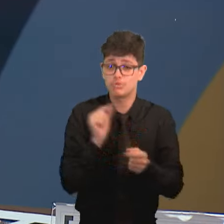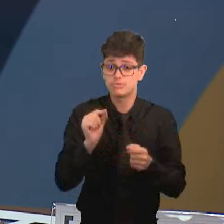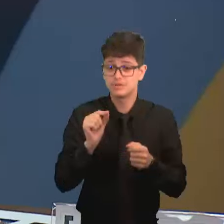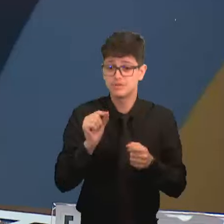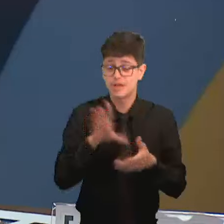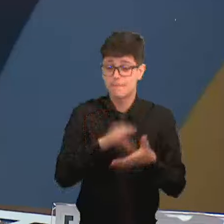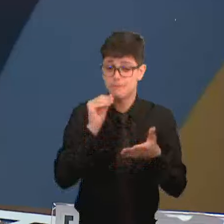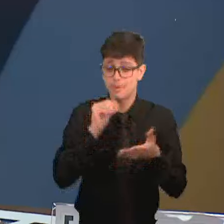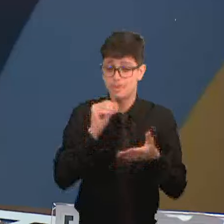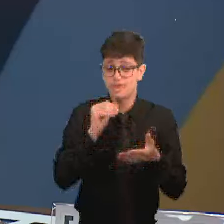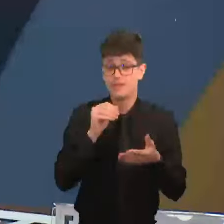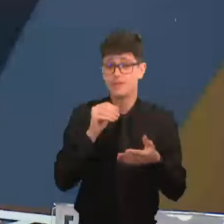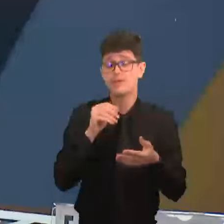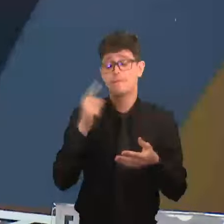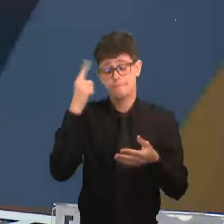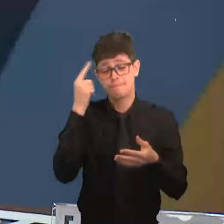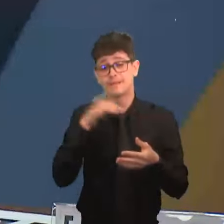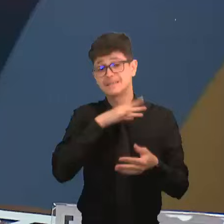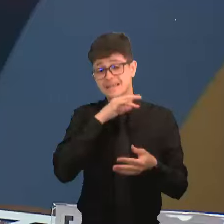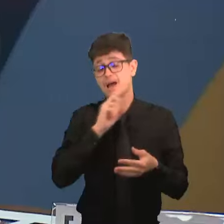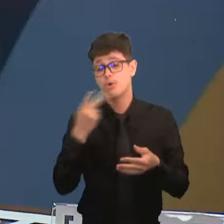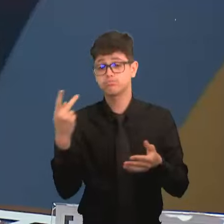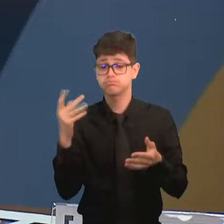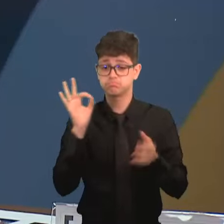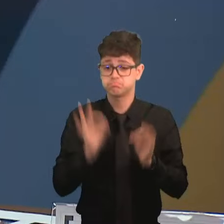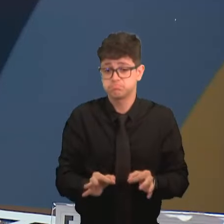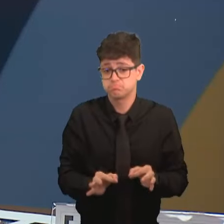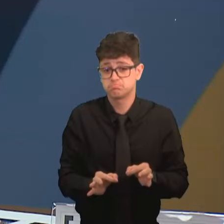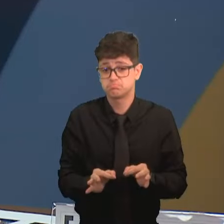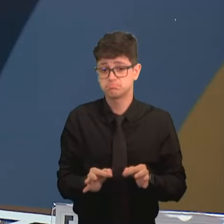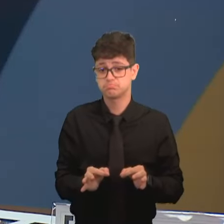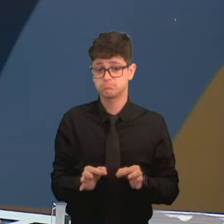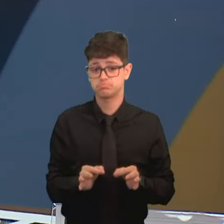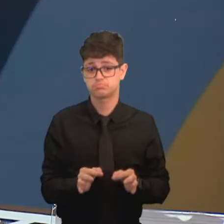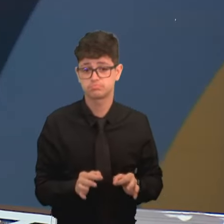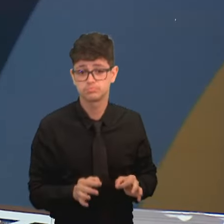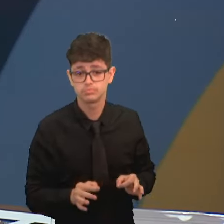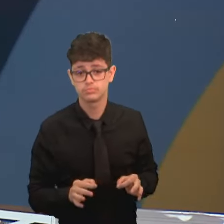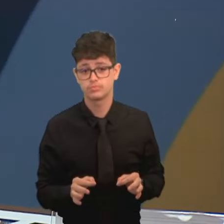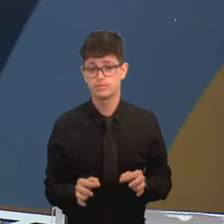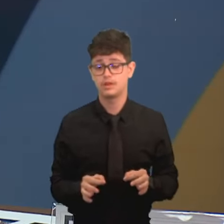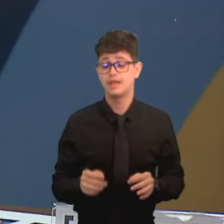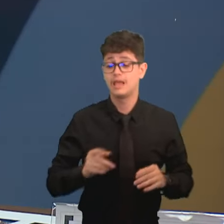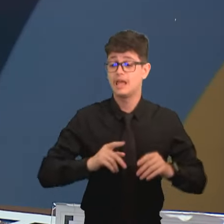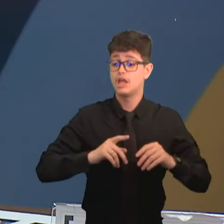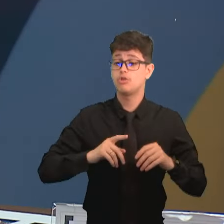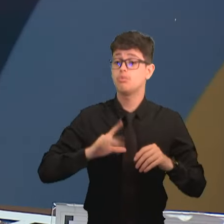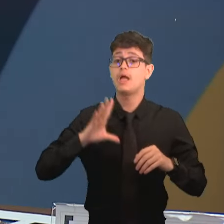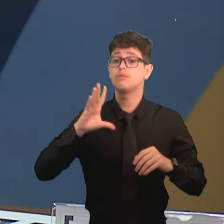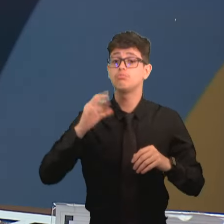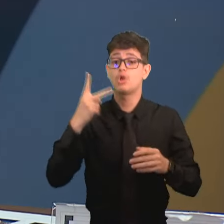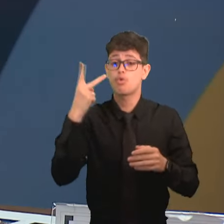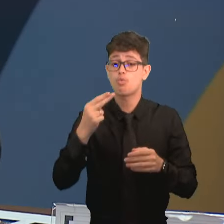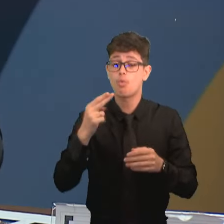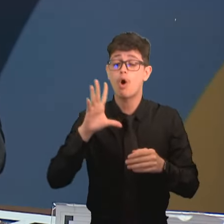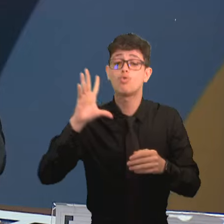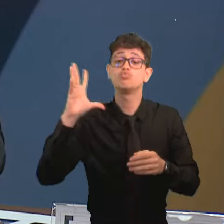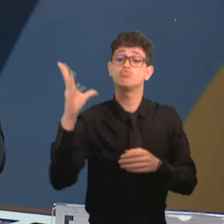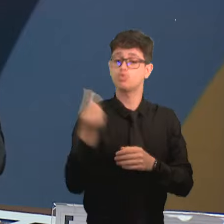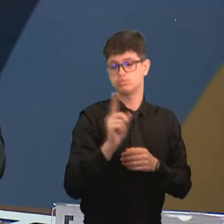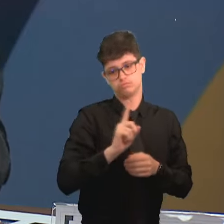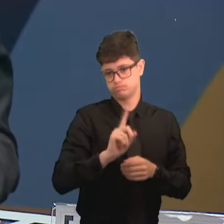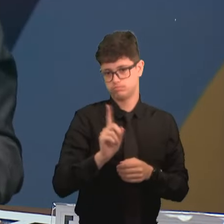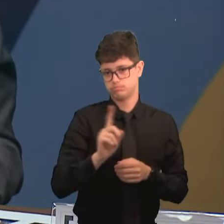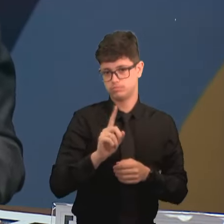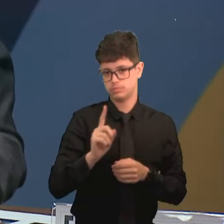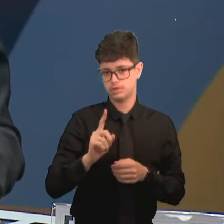capacitación. Era una decisión arbitraria. No solo eso, en esa arbitrariedad no está la misma cosa. Todas las muestras. El contenido